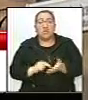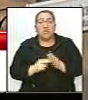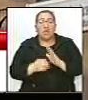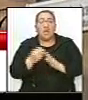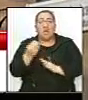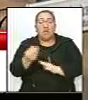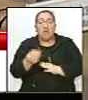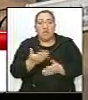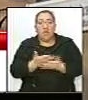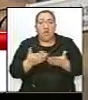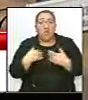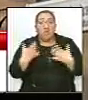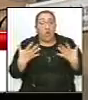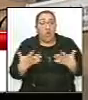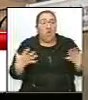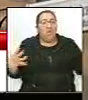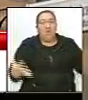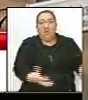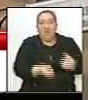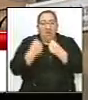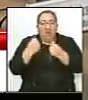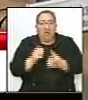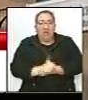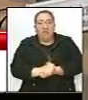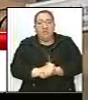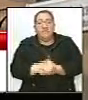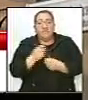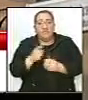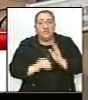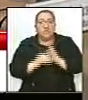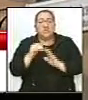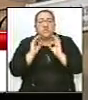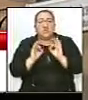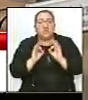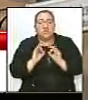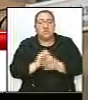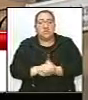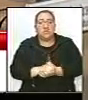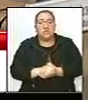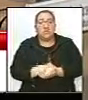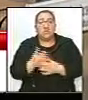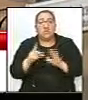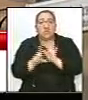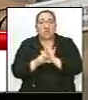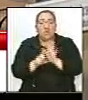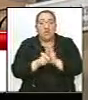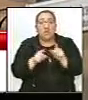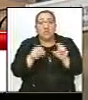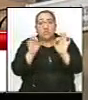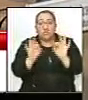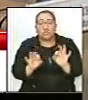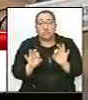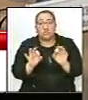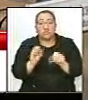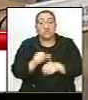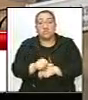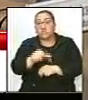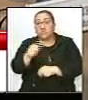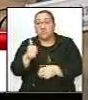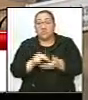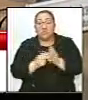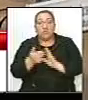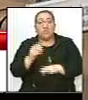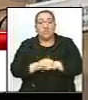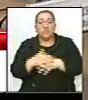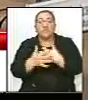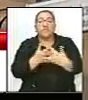su patrimonio, le van a levantar por peso, porque son de alto riesgo. Entonces la informalidad está por ese factor. El otro factor es sobre la